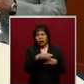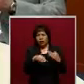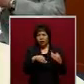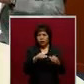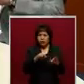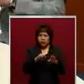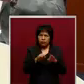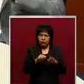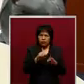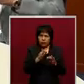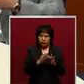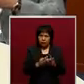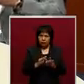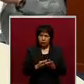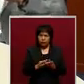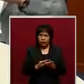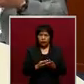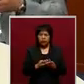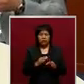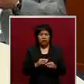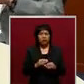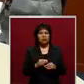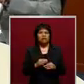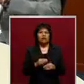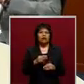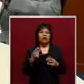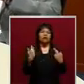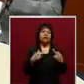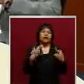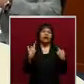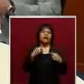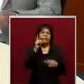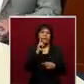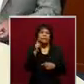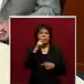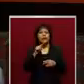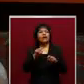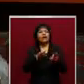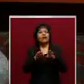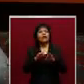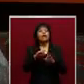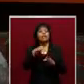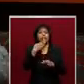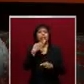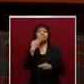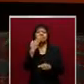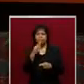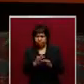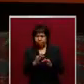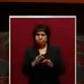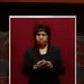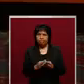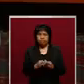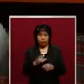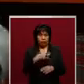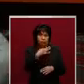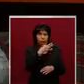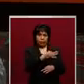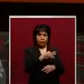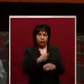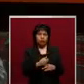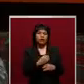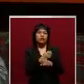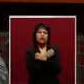sobresalió fue una gran disposición de las maestras y los maestros para el trabajo. De igual forma, te comento que